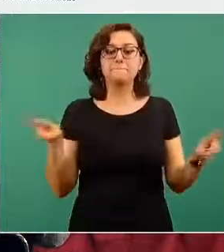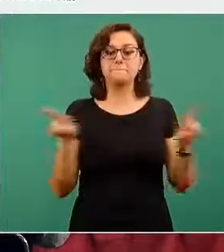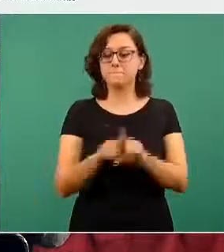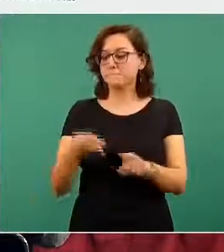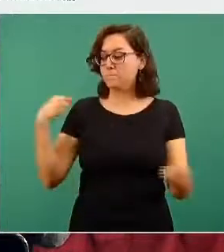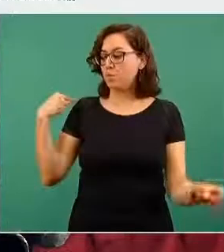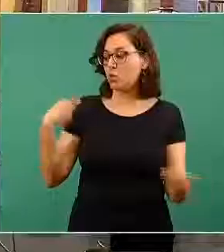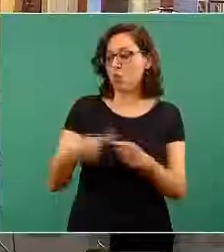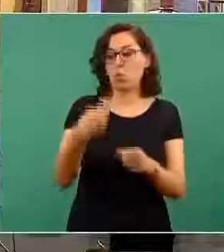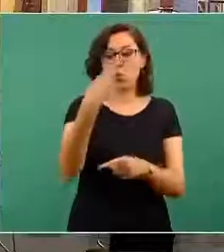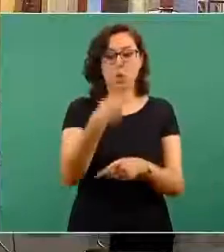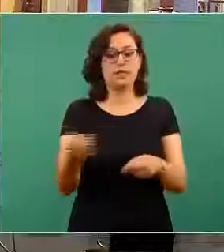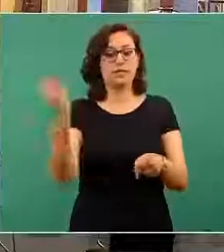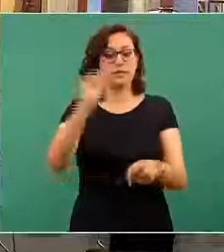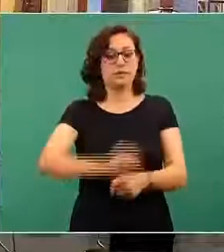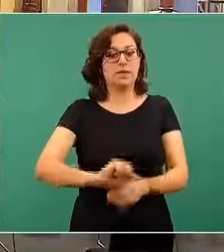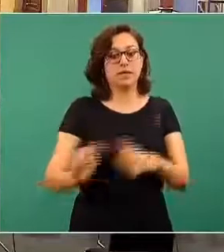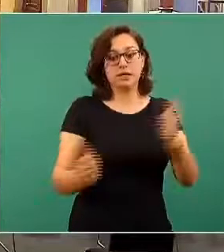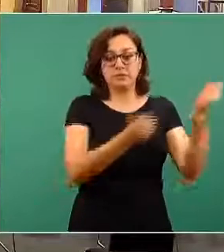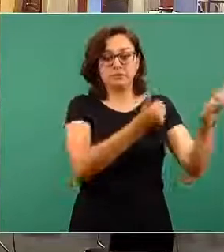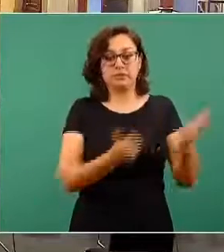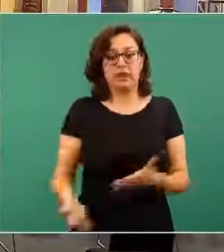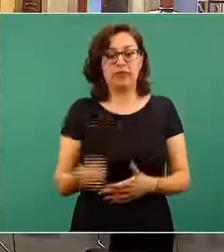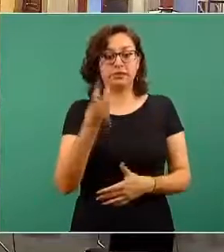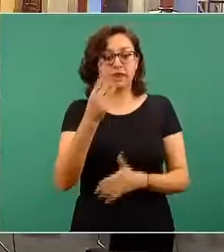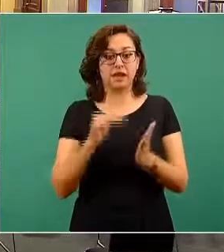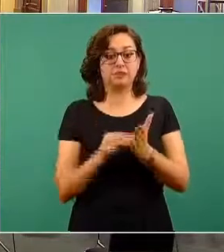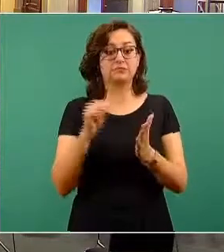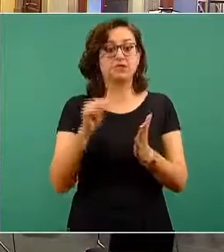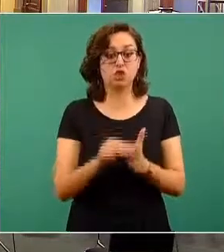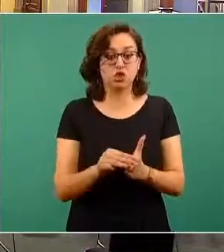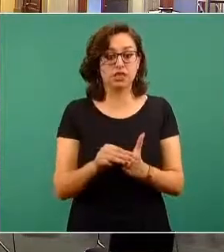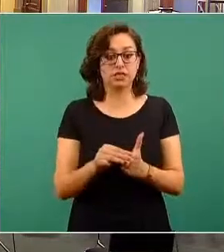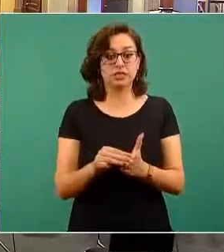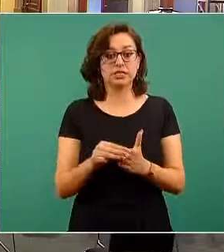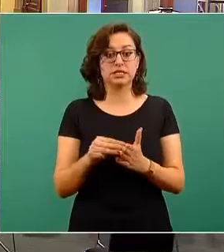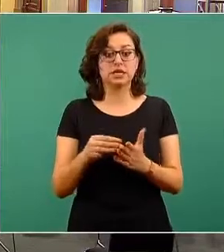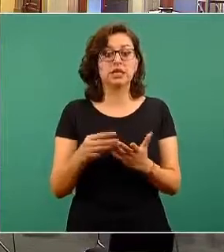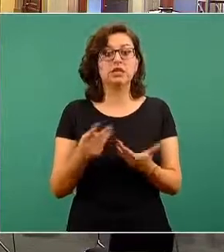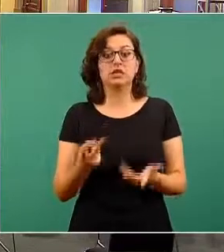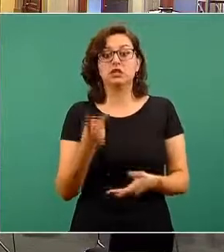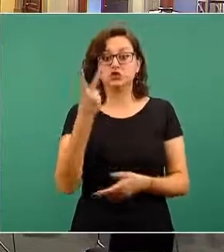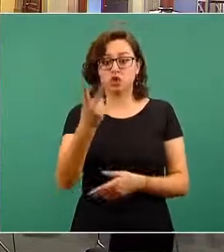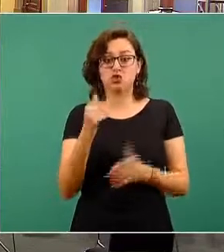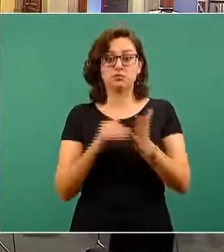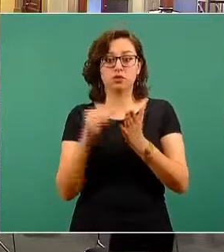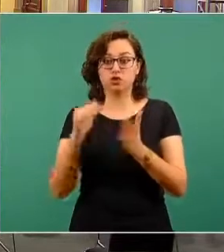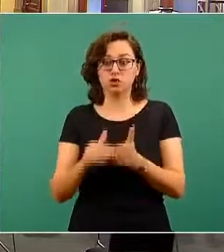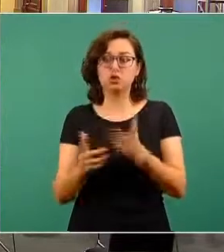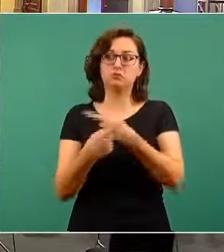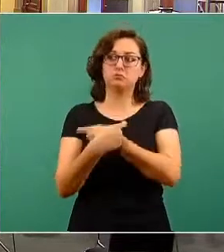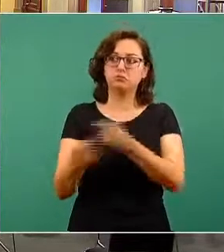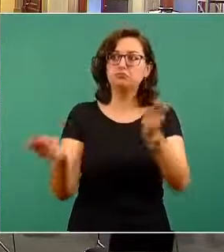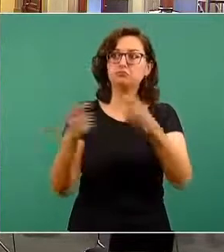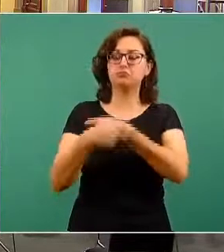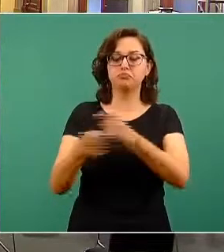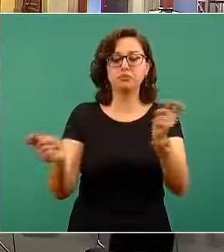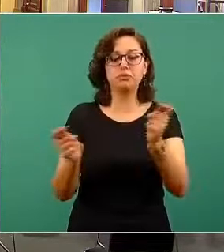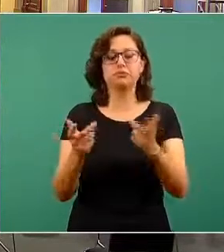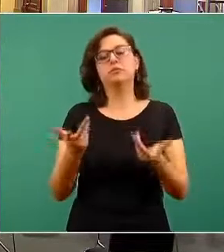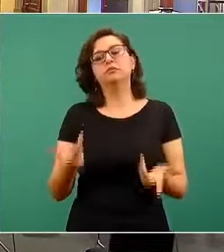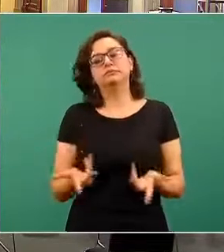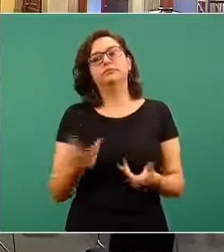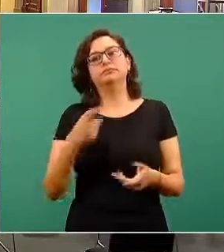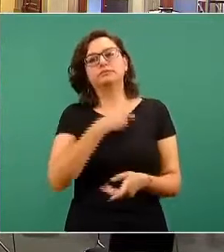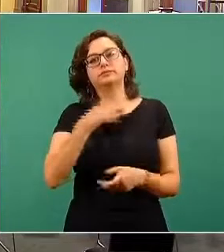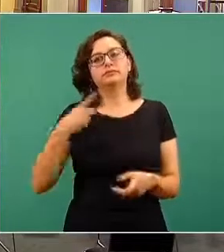millones de dosis y tenemos 2 millones que han estado en tránsito y en uso. Esto lo recordamos por aquella